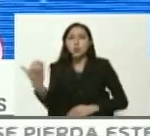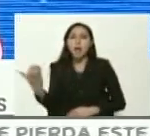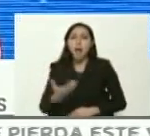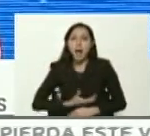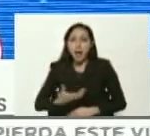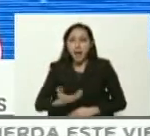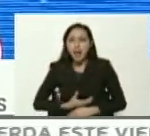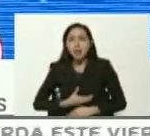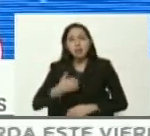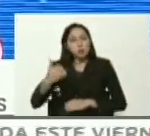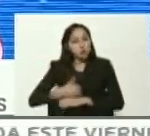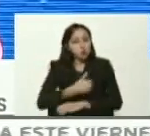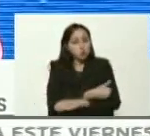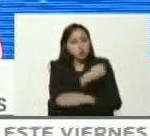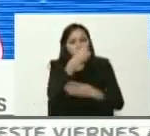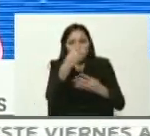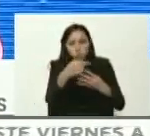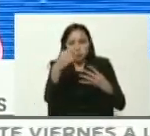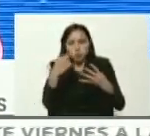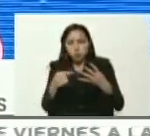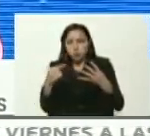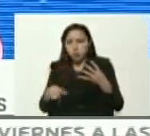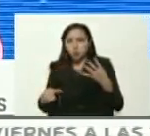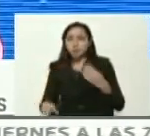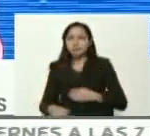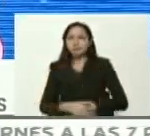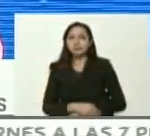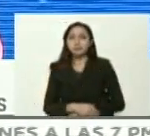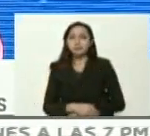alcaldías, concejales, legisladores.